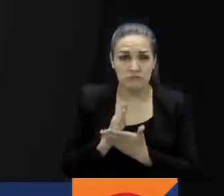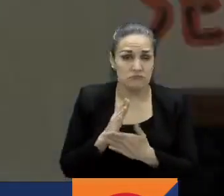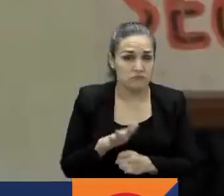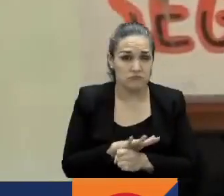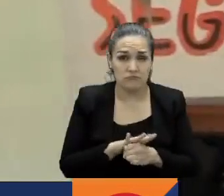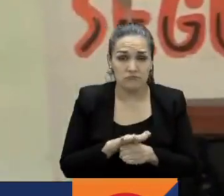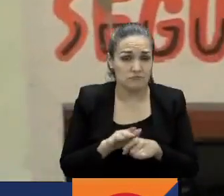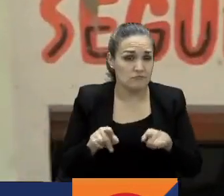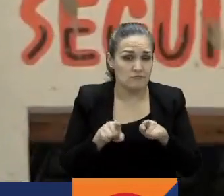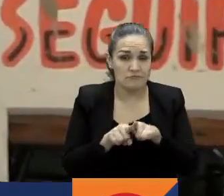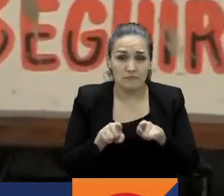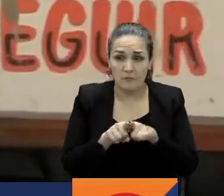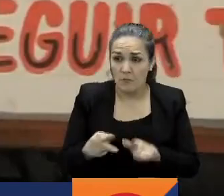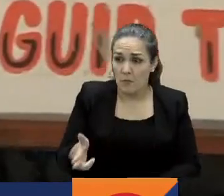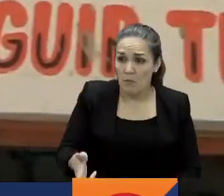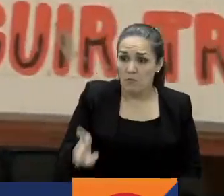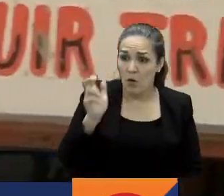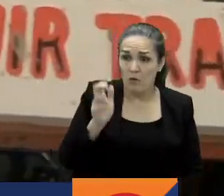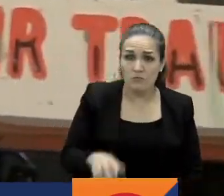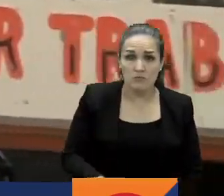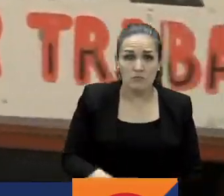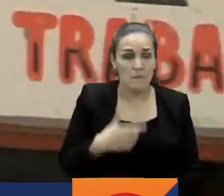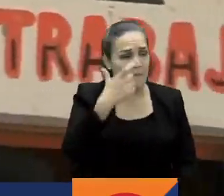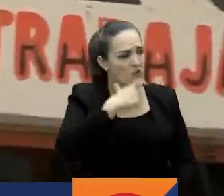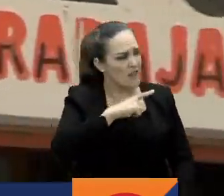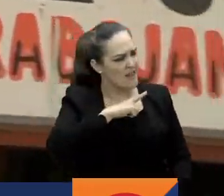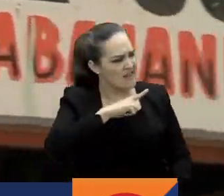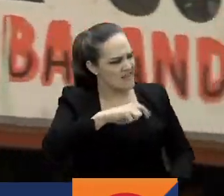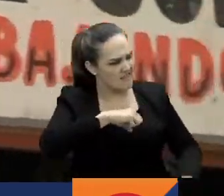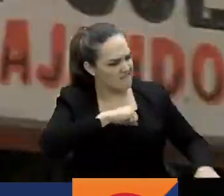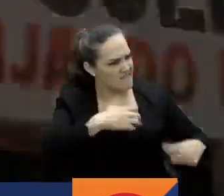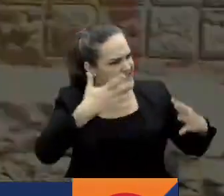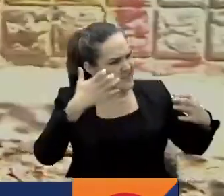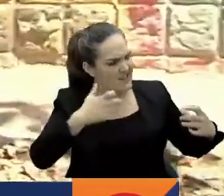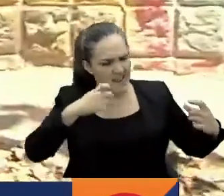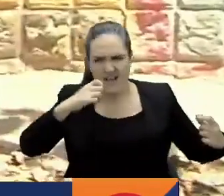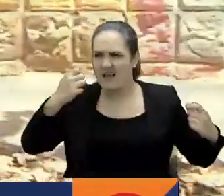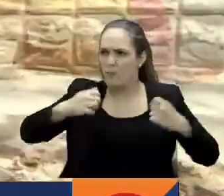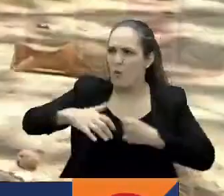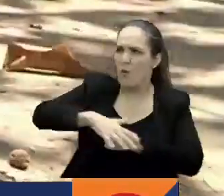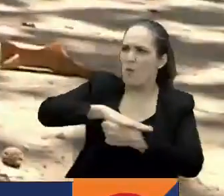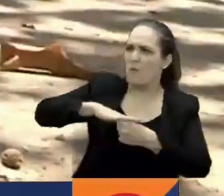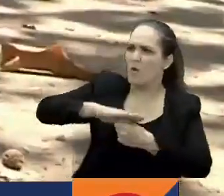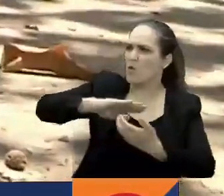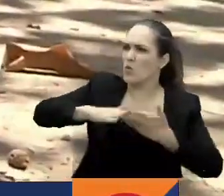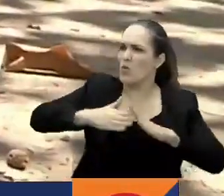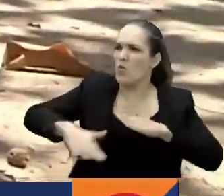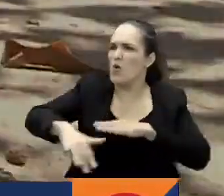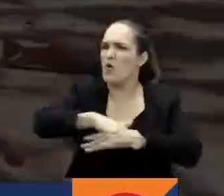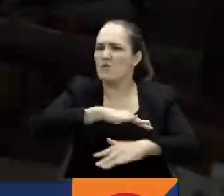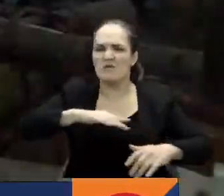estos casos. Matan una idea, matan una voluntad de un barrio y de una comunidad.